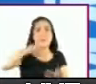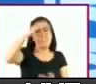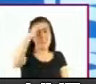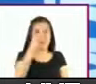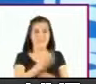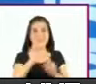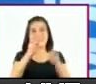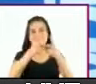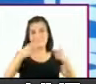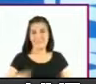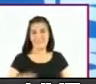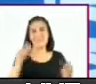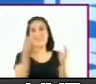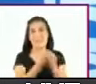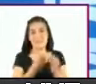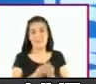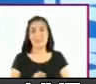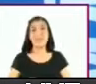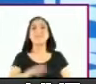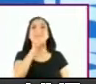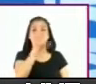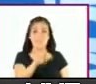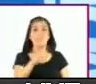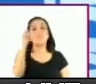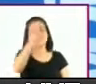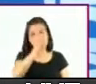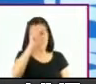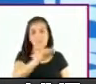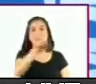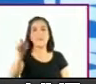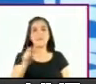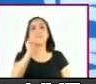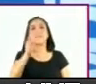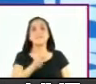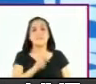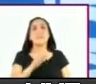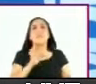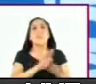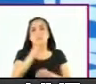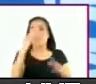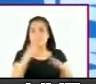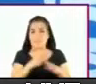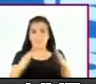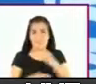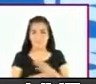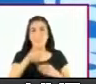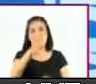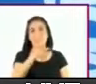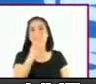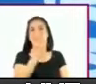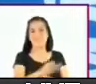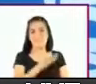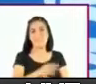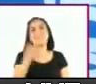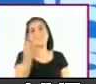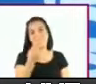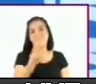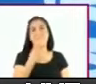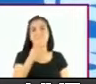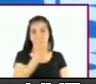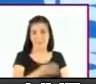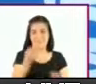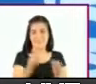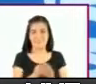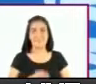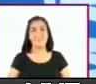el desarrollo de la lección. Por lo mismo, les sugerimos que tengan a la mano los siguientes materiales que seguramente necesitarán en esta